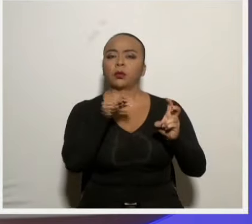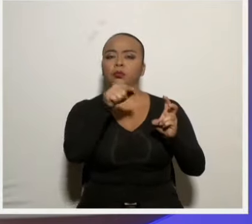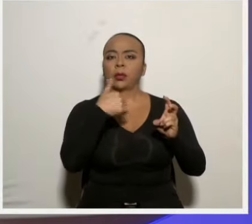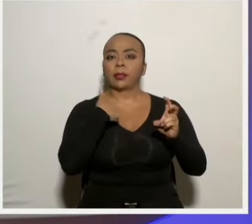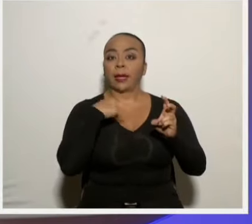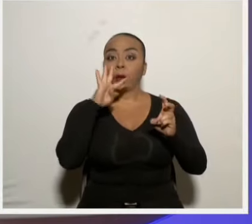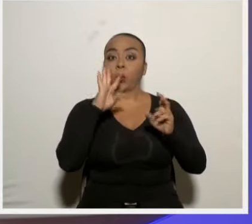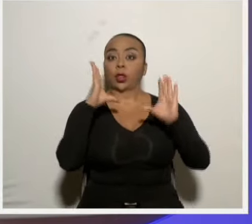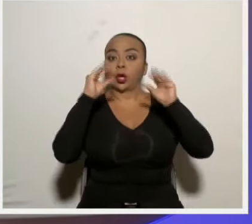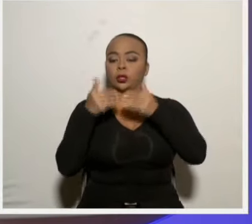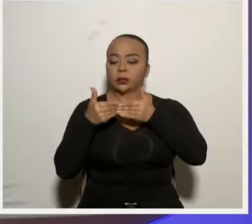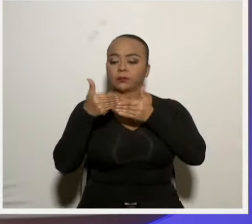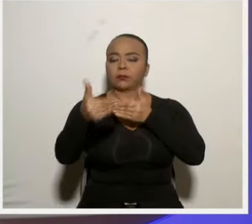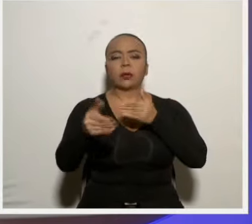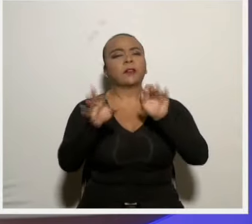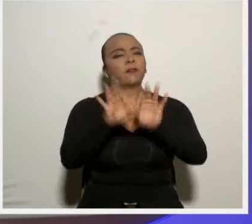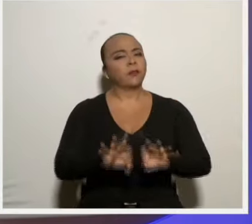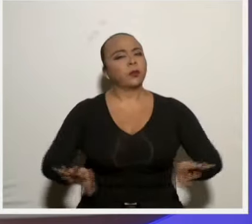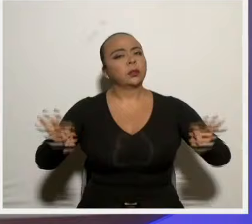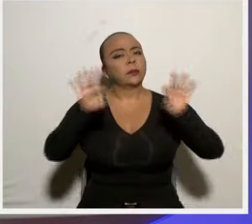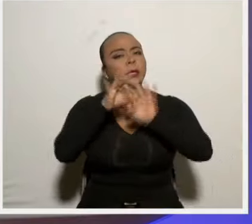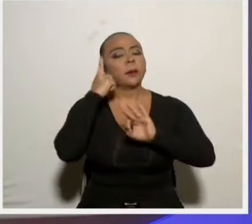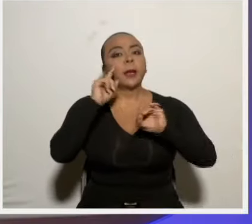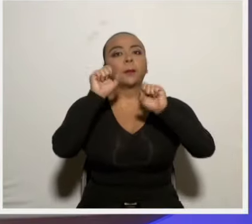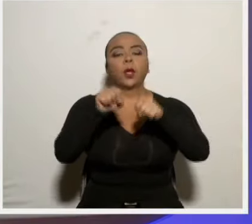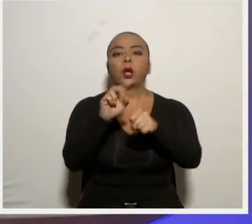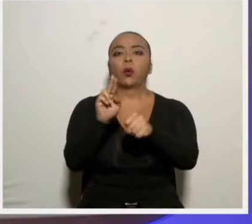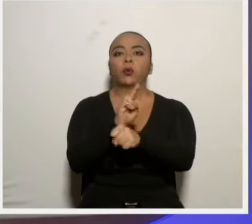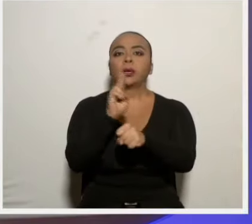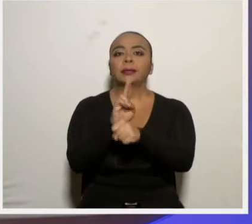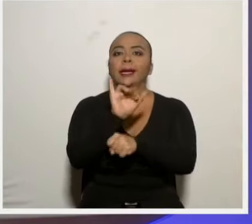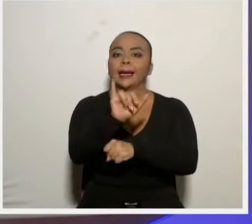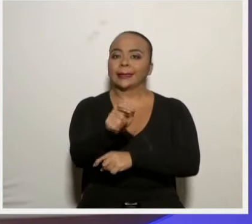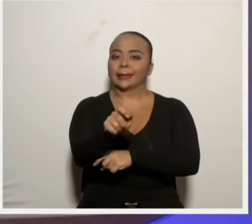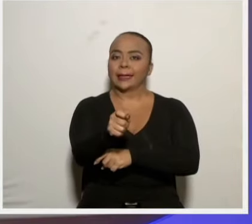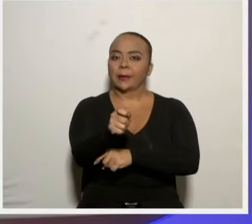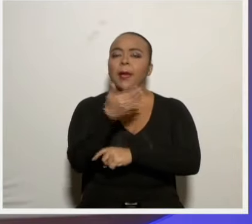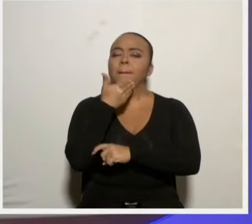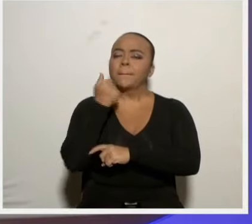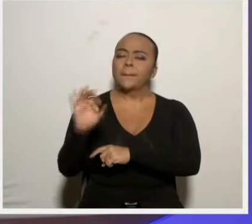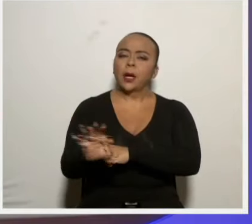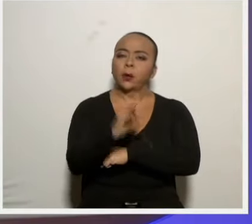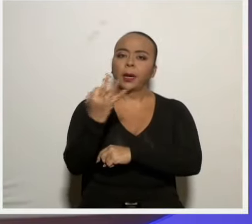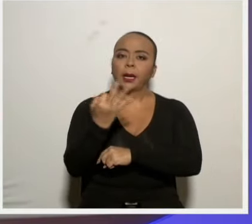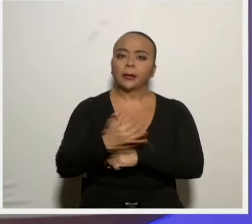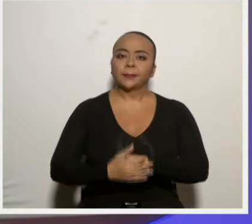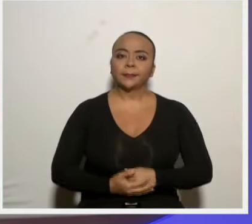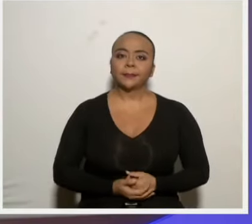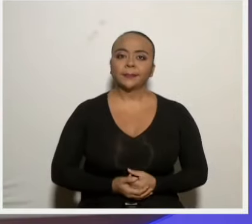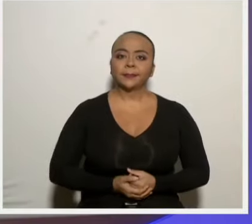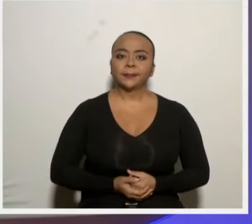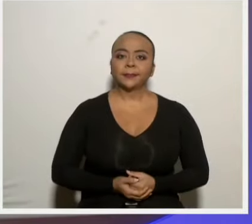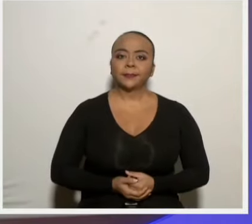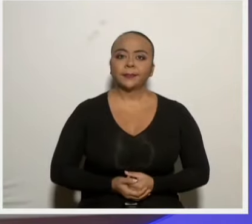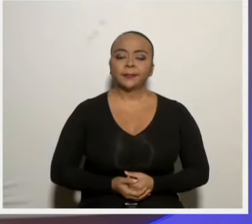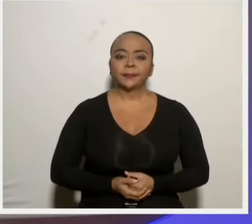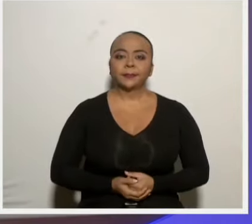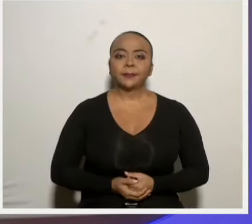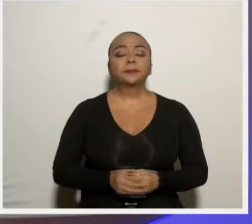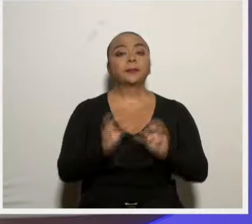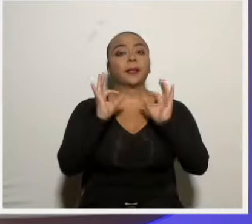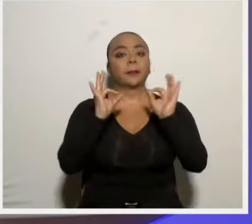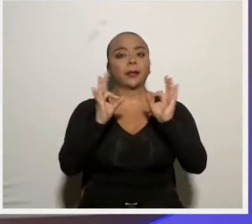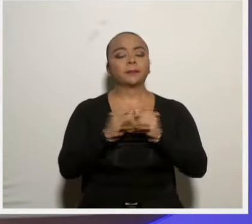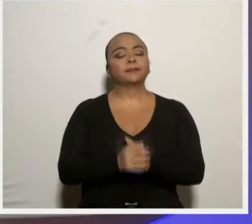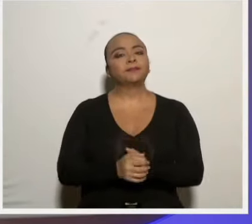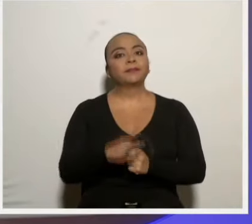4 noches es fundamental para poder utilizar esa llave de la mejor manera. Bien, y las